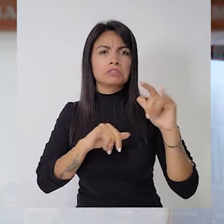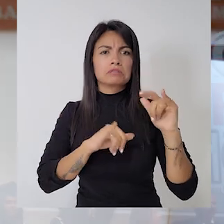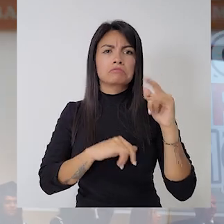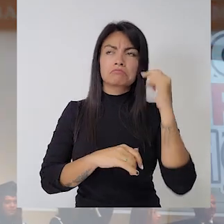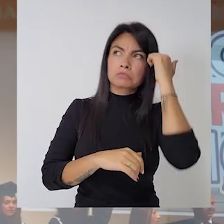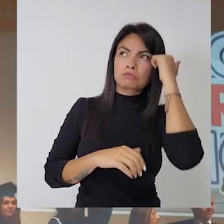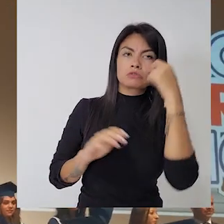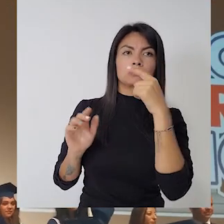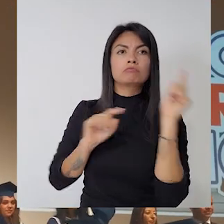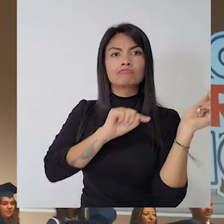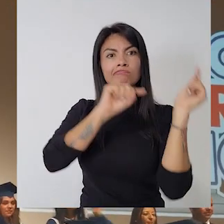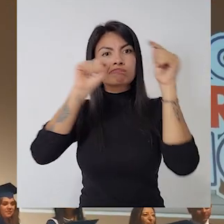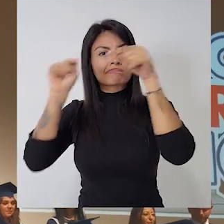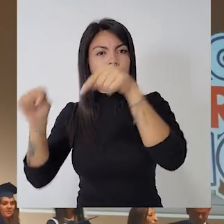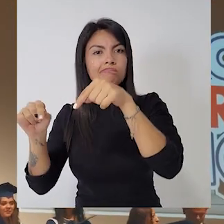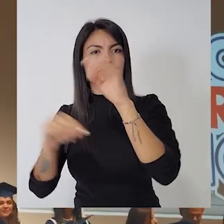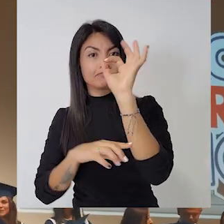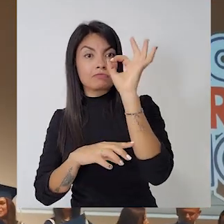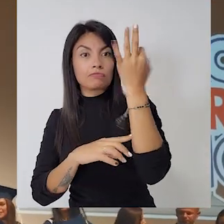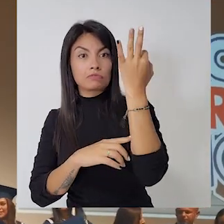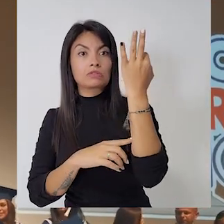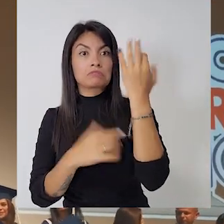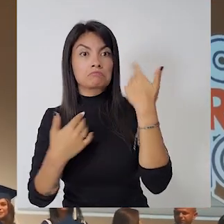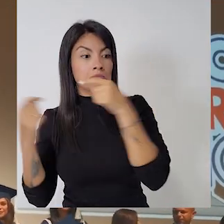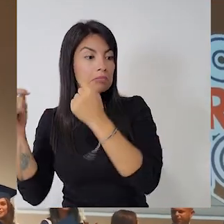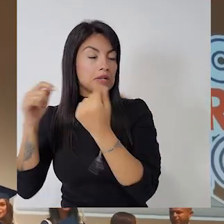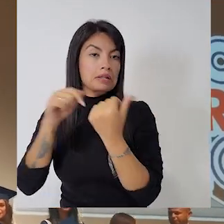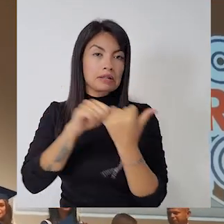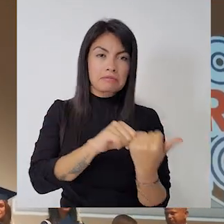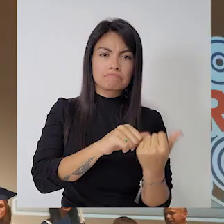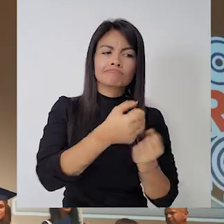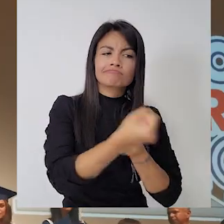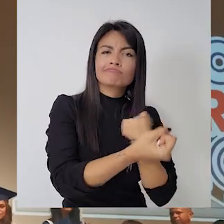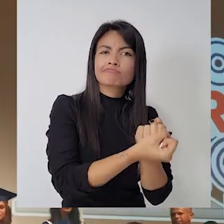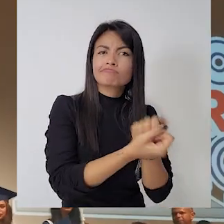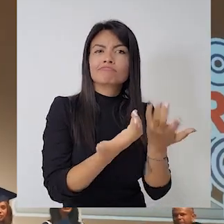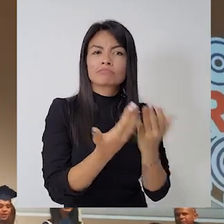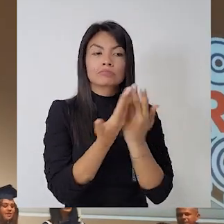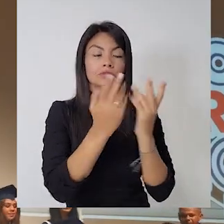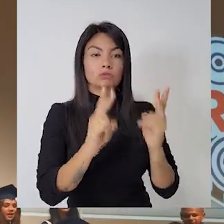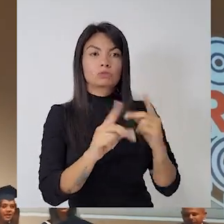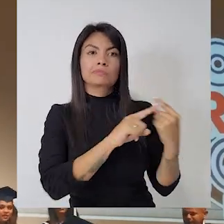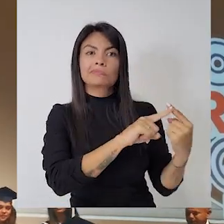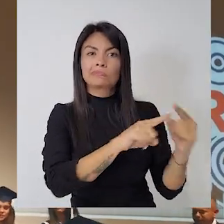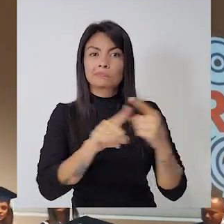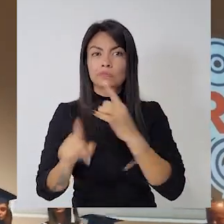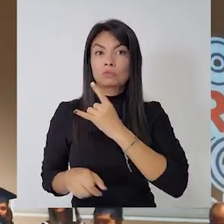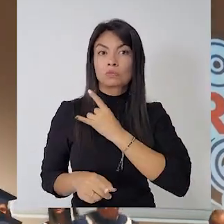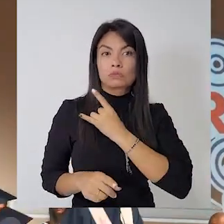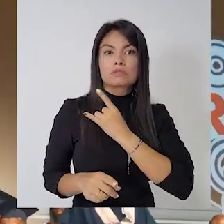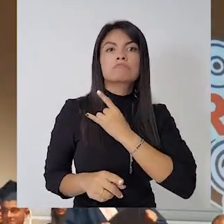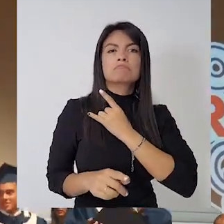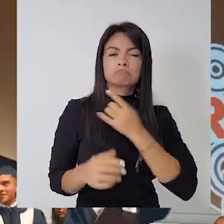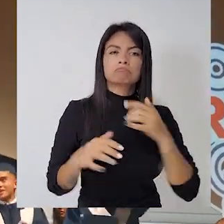pudieron proyectarse hacia Francia y obtuvieron becas para estudiar en diferentes universidades. Es allí donde esta